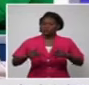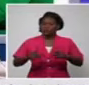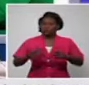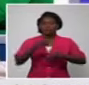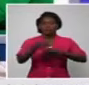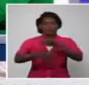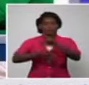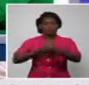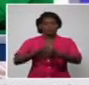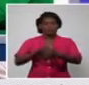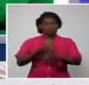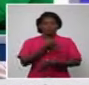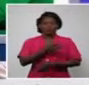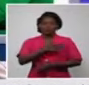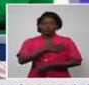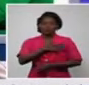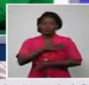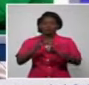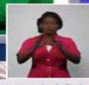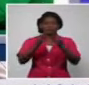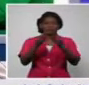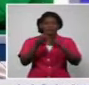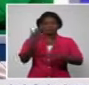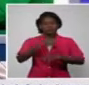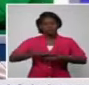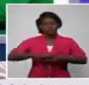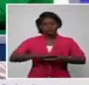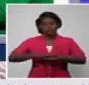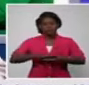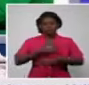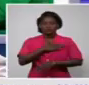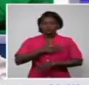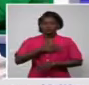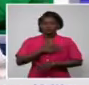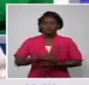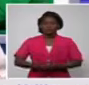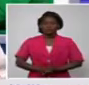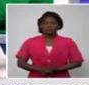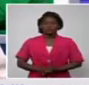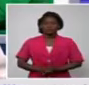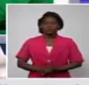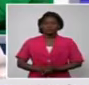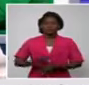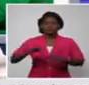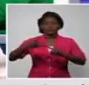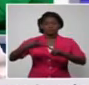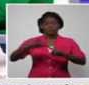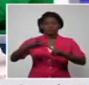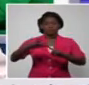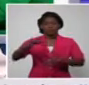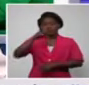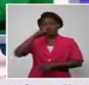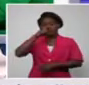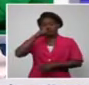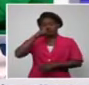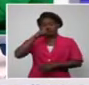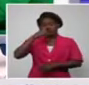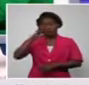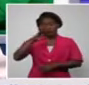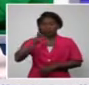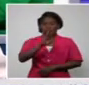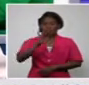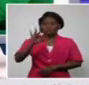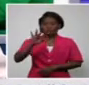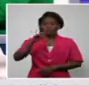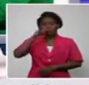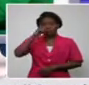y amistades. El otro es un paciente masculino de 88 años de edad, de aquí de La Habana, del municipio